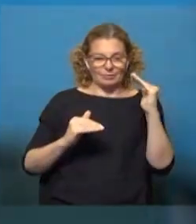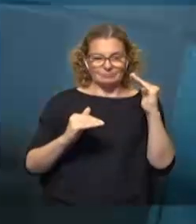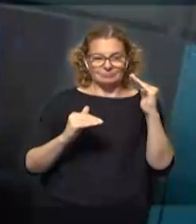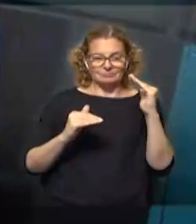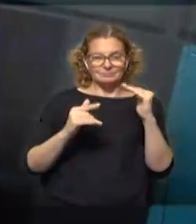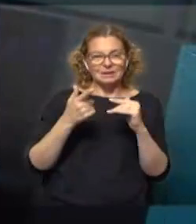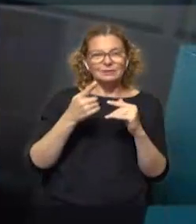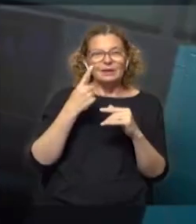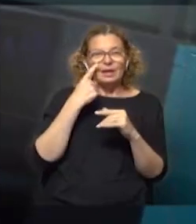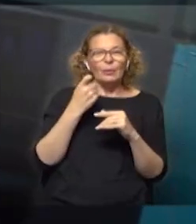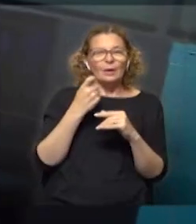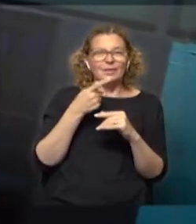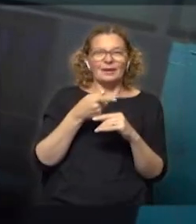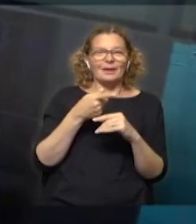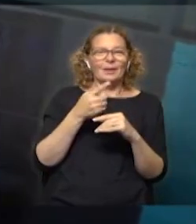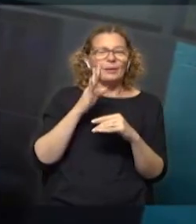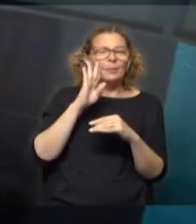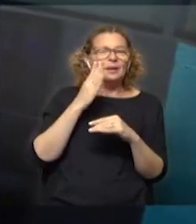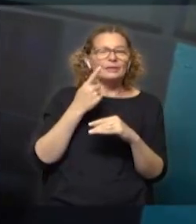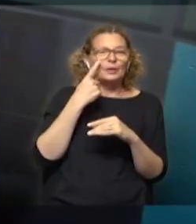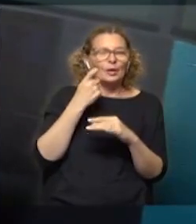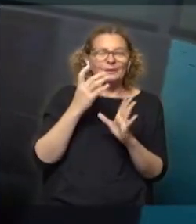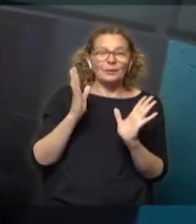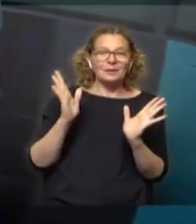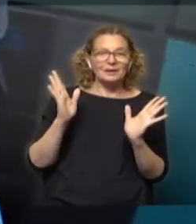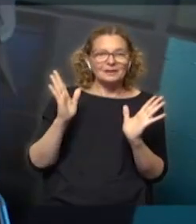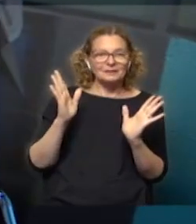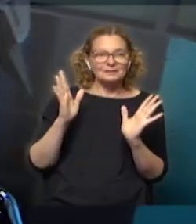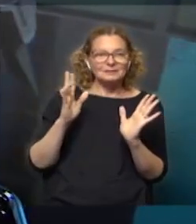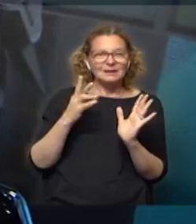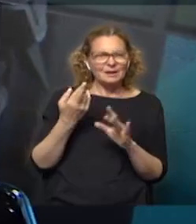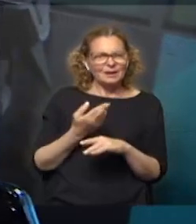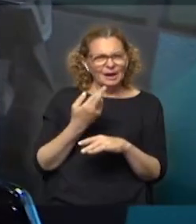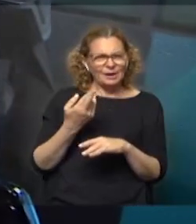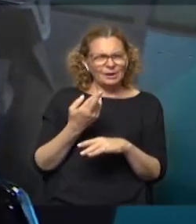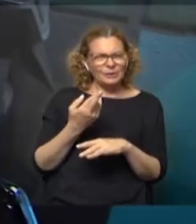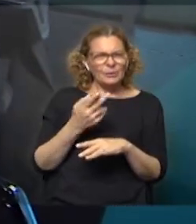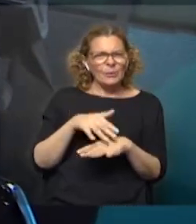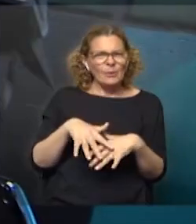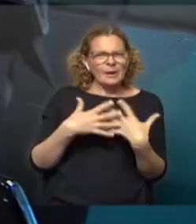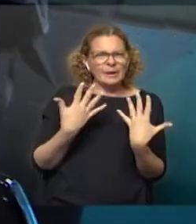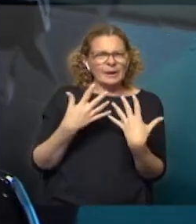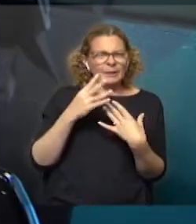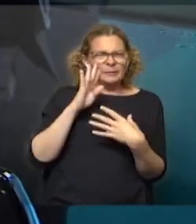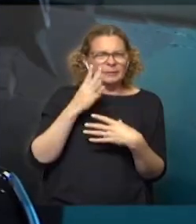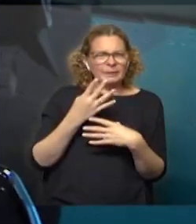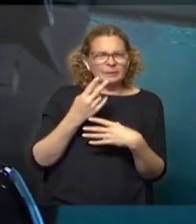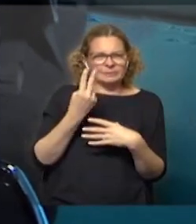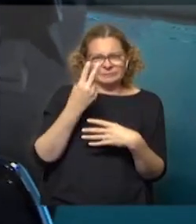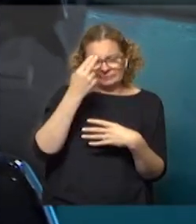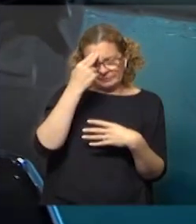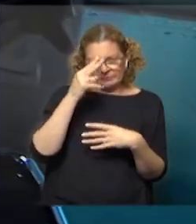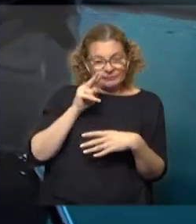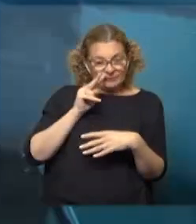y lo notable es que parece no darse cuenta parece que digamos creo que cualquiera con dos dedos de frente